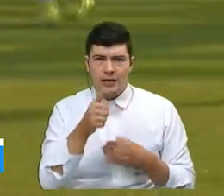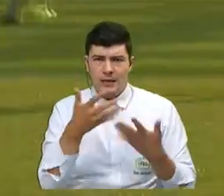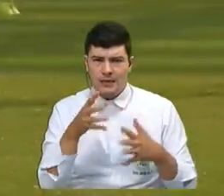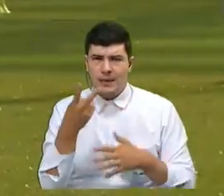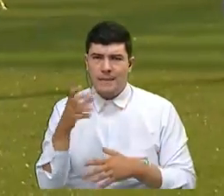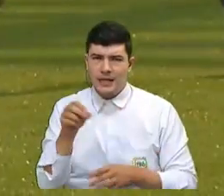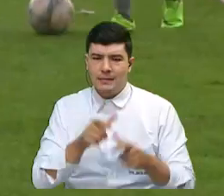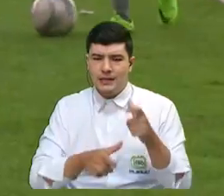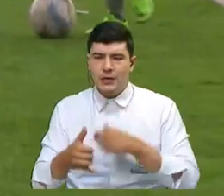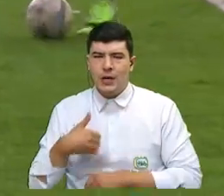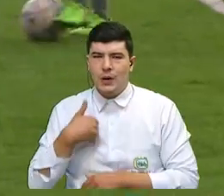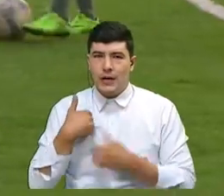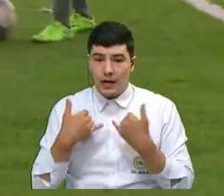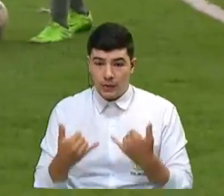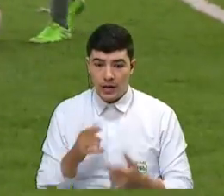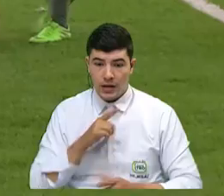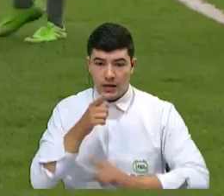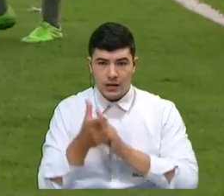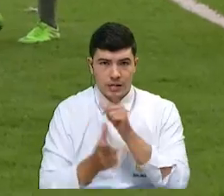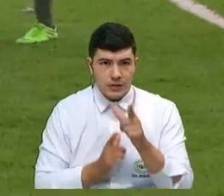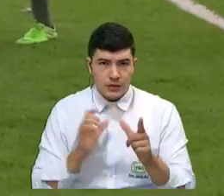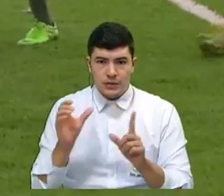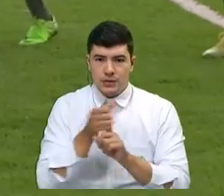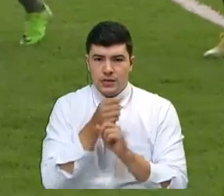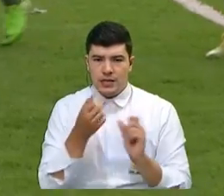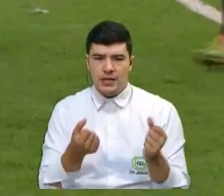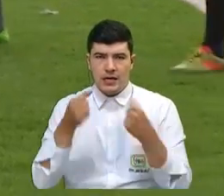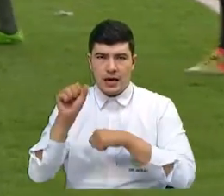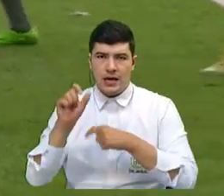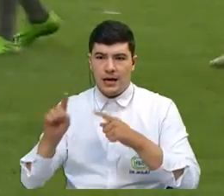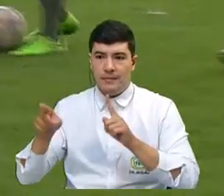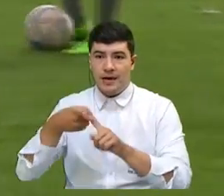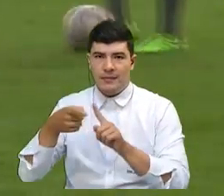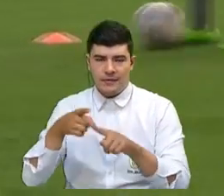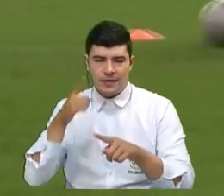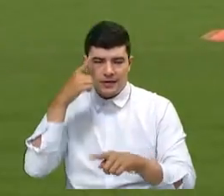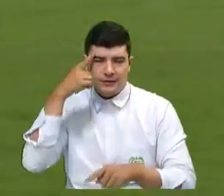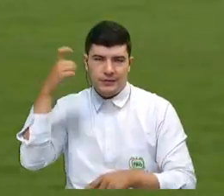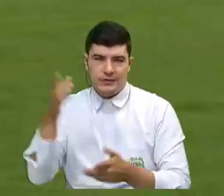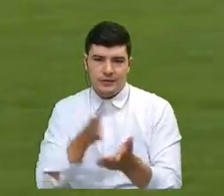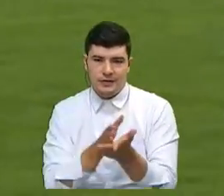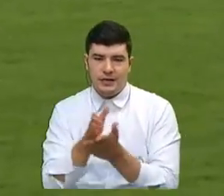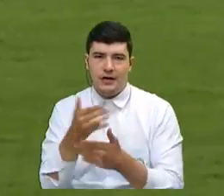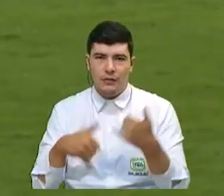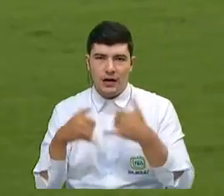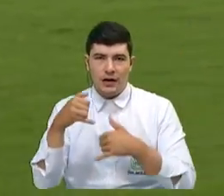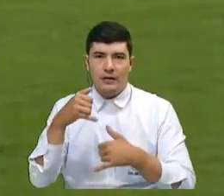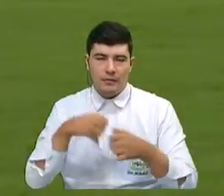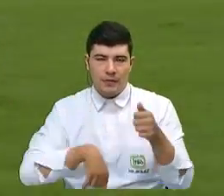del departamento luchan por ganarse el puesto de titular y mantener vivo el sueño de jugar fútbol profesional.